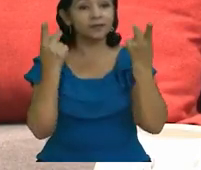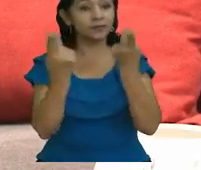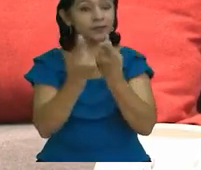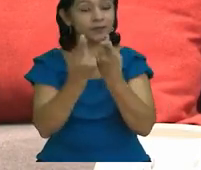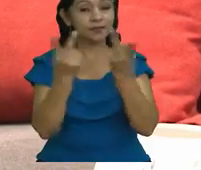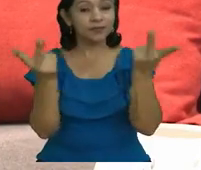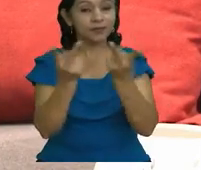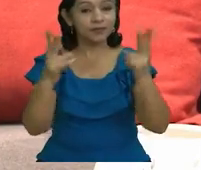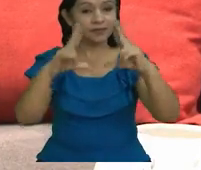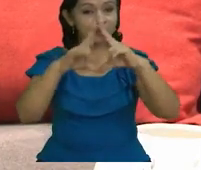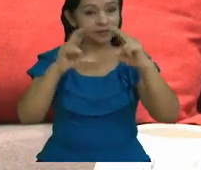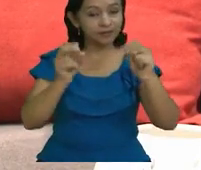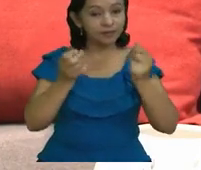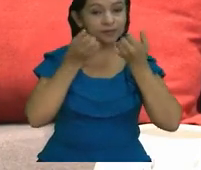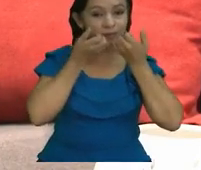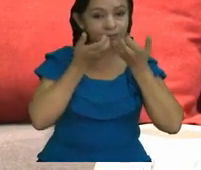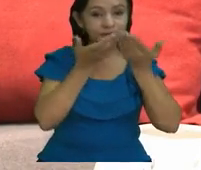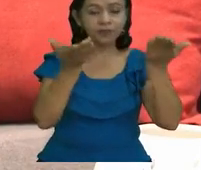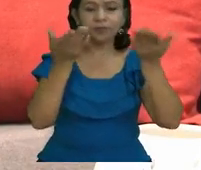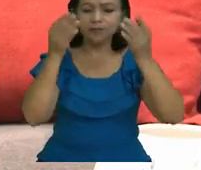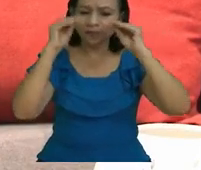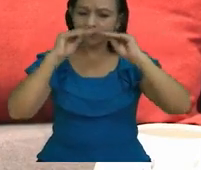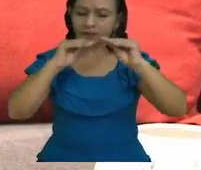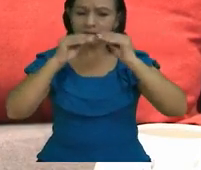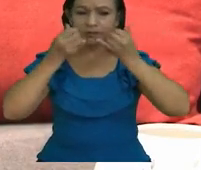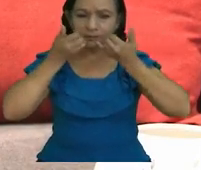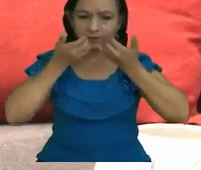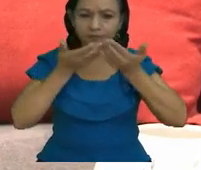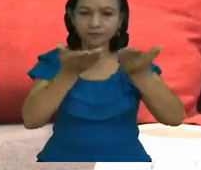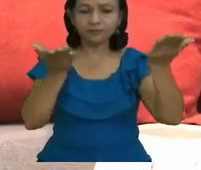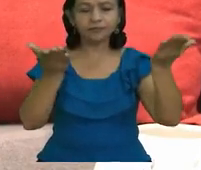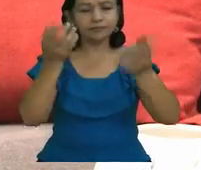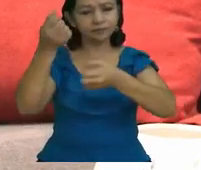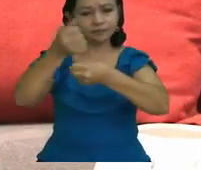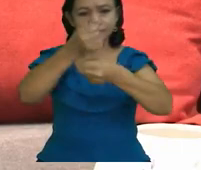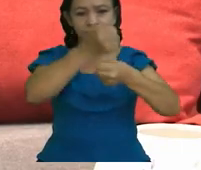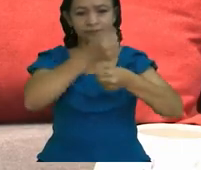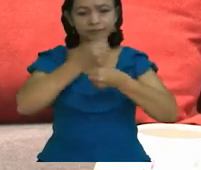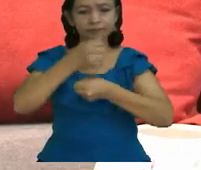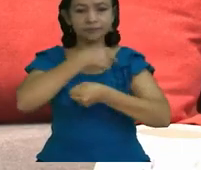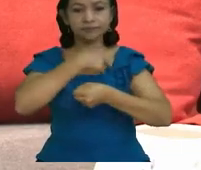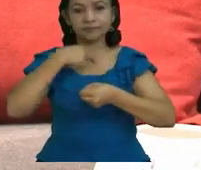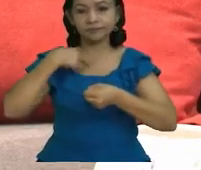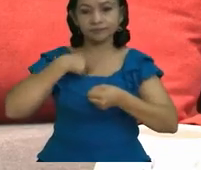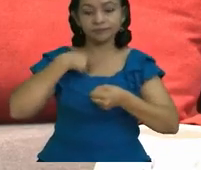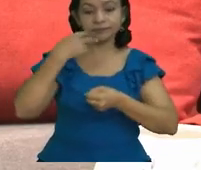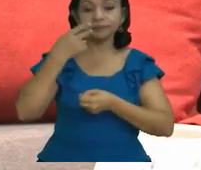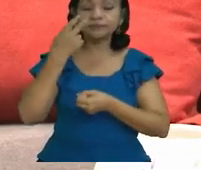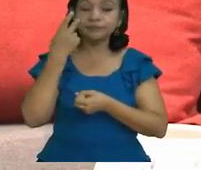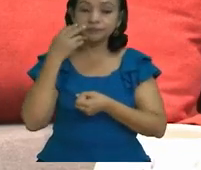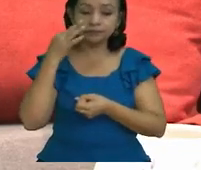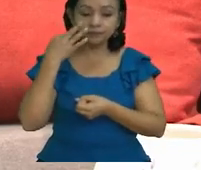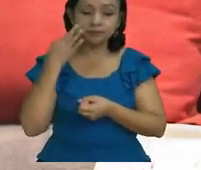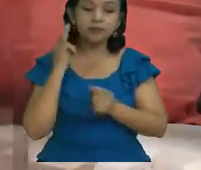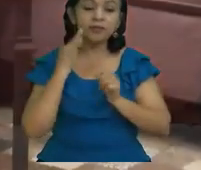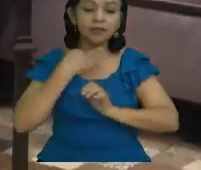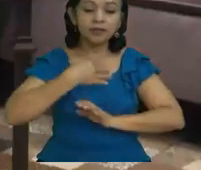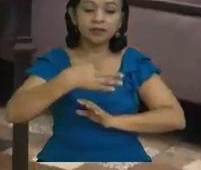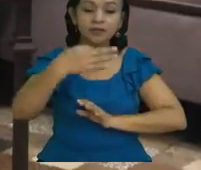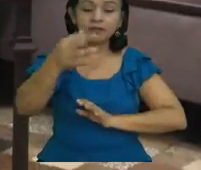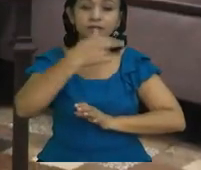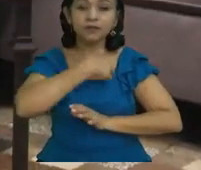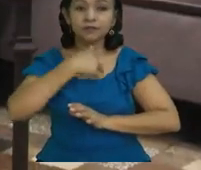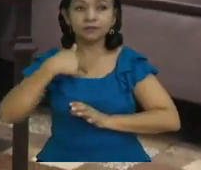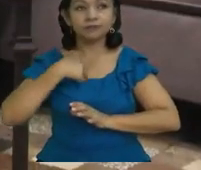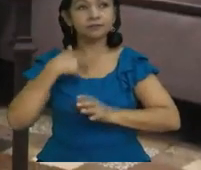familias nicaragüenses, para dar a conocer, para compartir pues todo el trabajo que estamos haciendo y las metas, las proyecciones que tenemos para este año. Y si